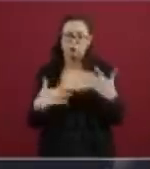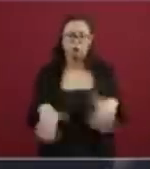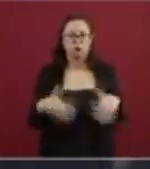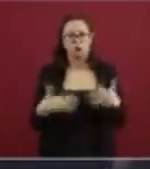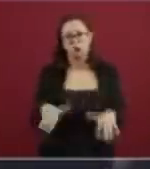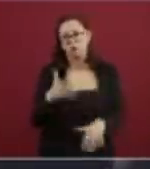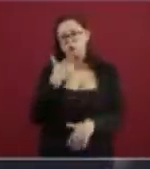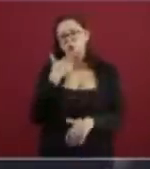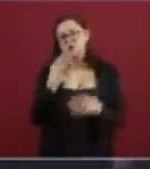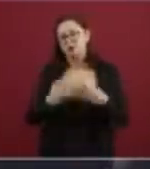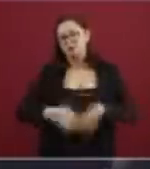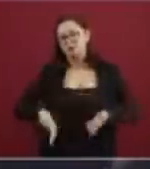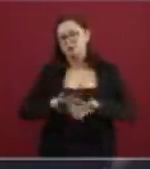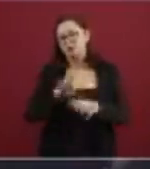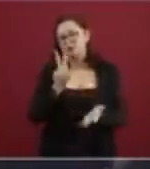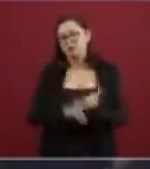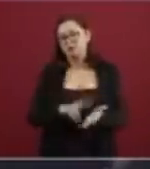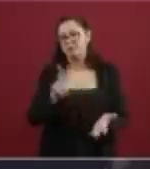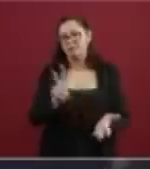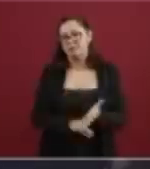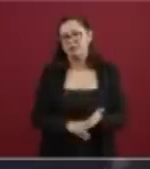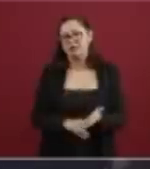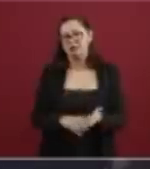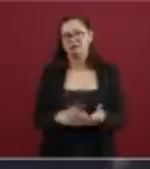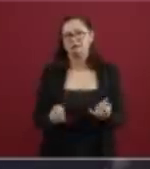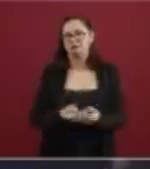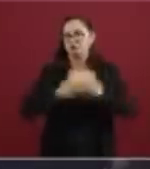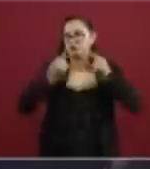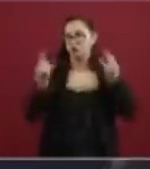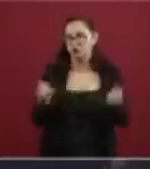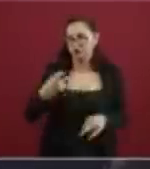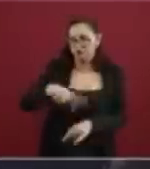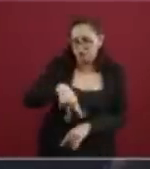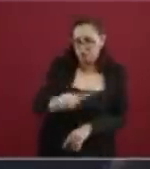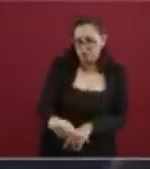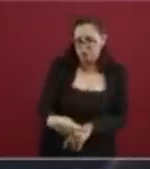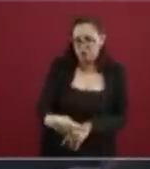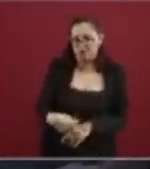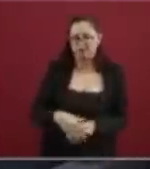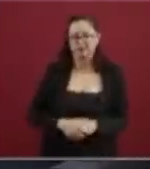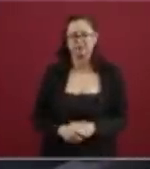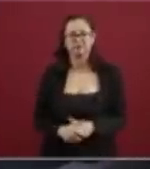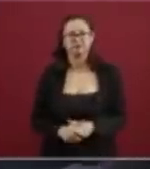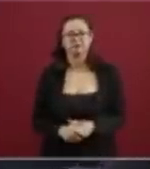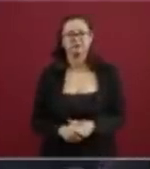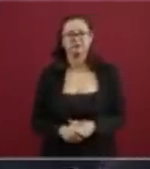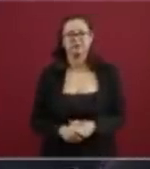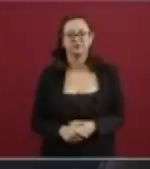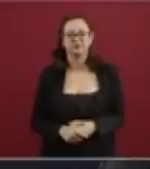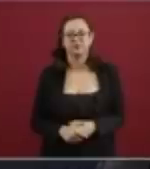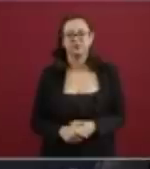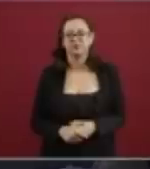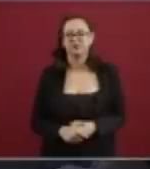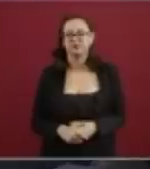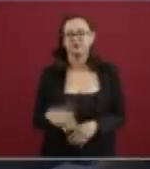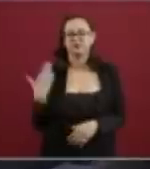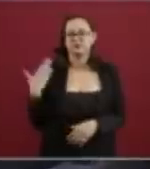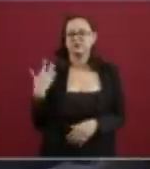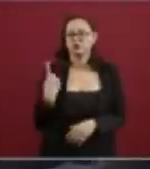la arqueología y de la historia de México. Y hace como una